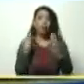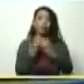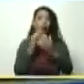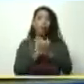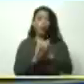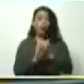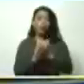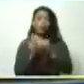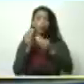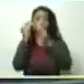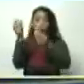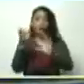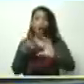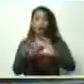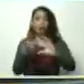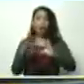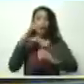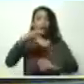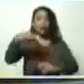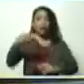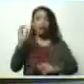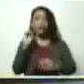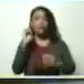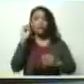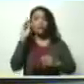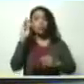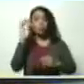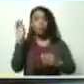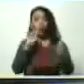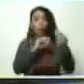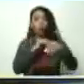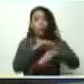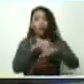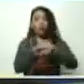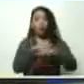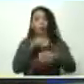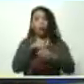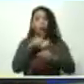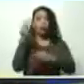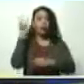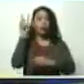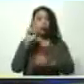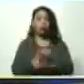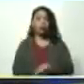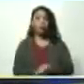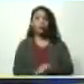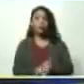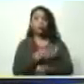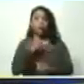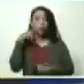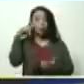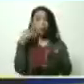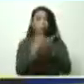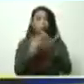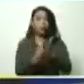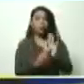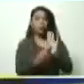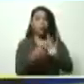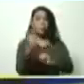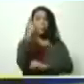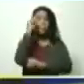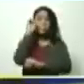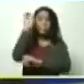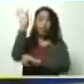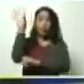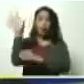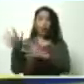tras el otorgamiento de la licencia Chevron y los acuerdos que trabajan con el ministerio de petróleo venezolano queríamos confirmar si un primer envío a los Estados